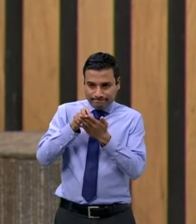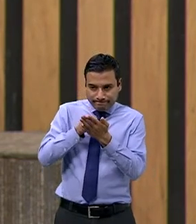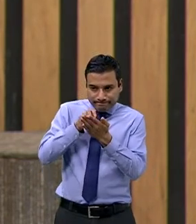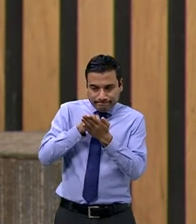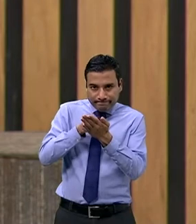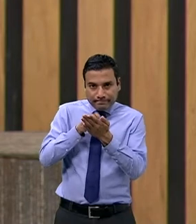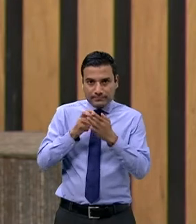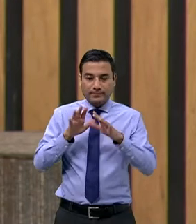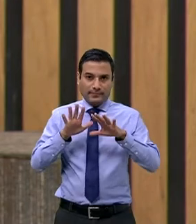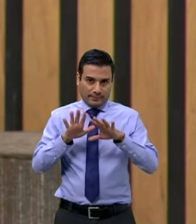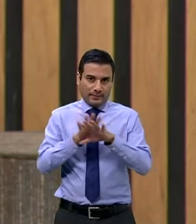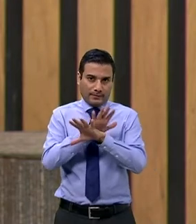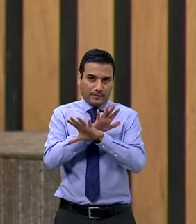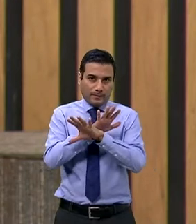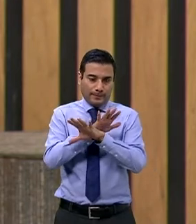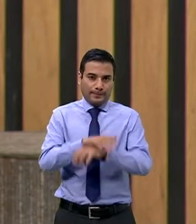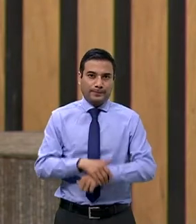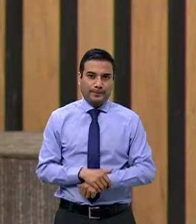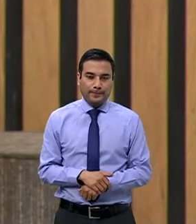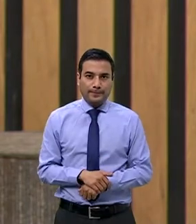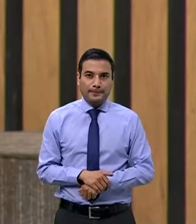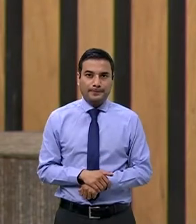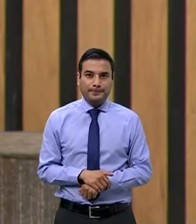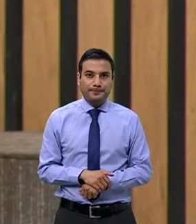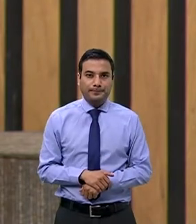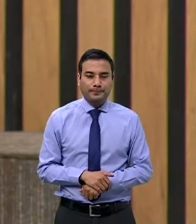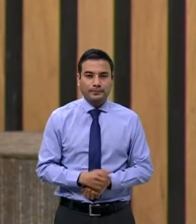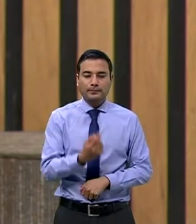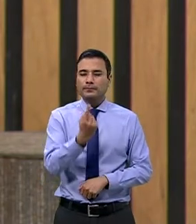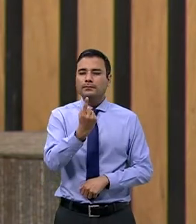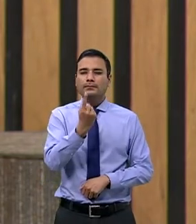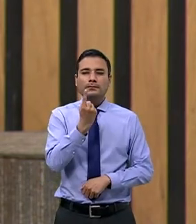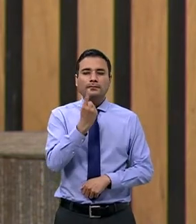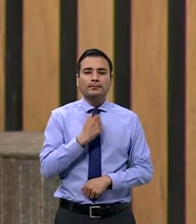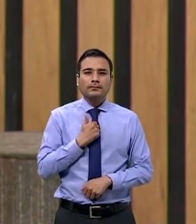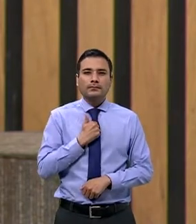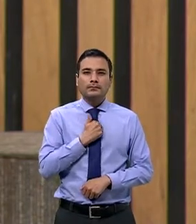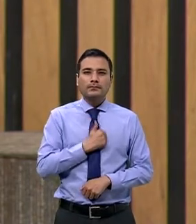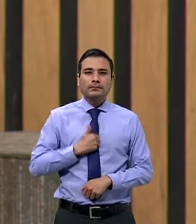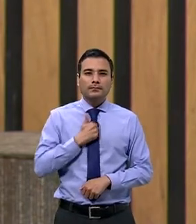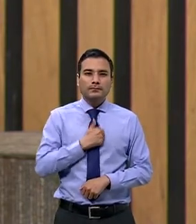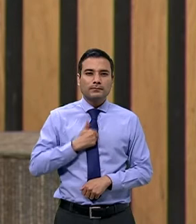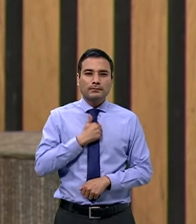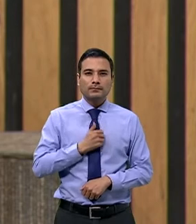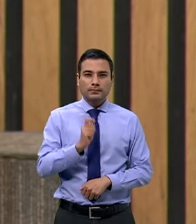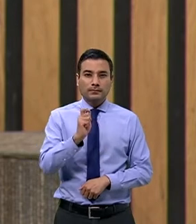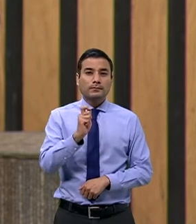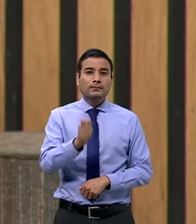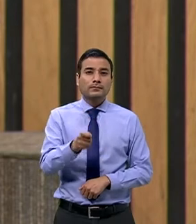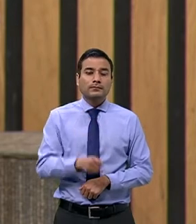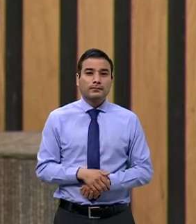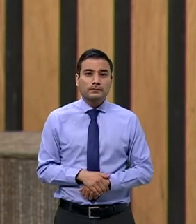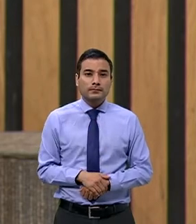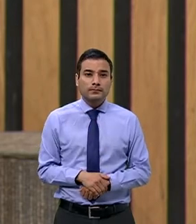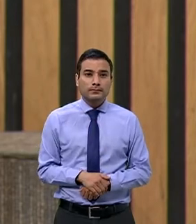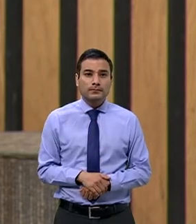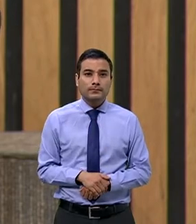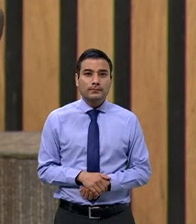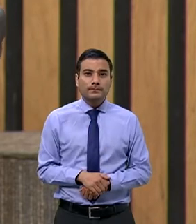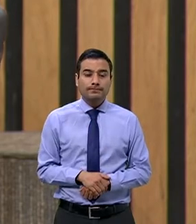entonces lo lamentable es que este ejercicio en su